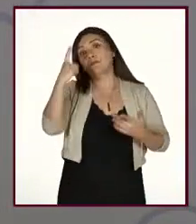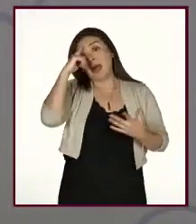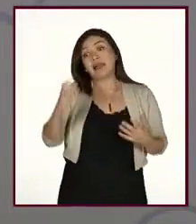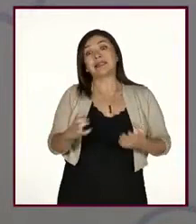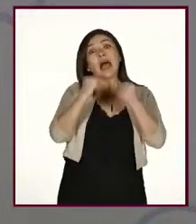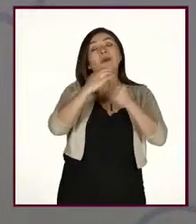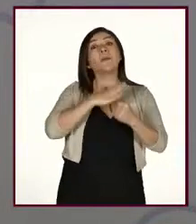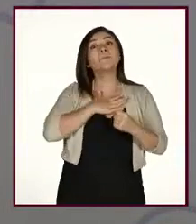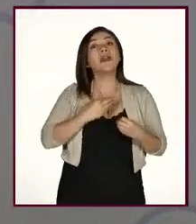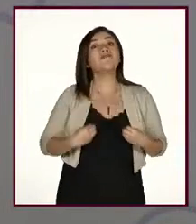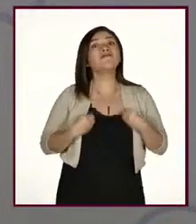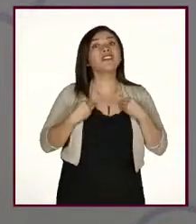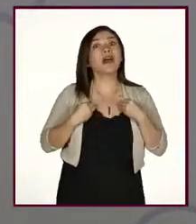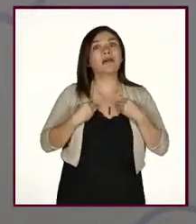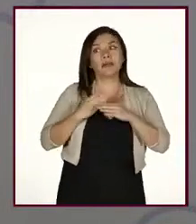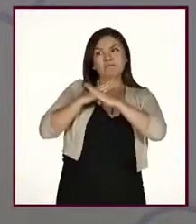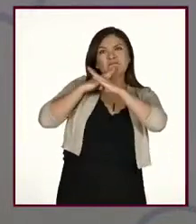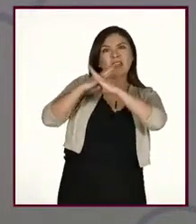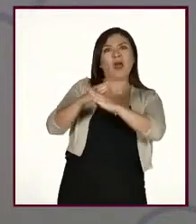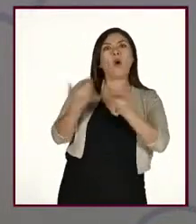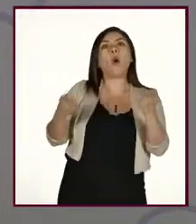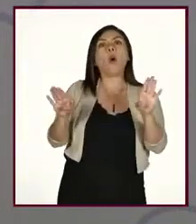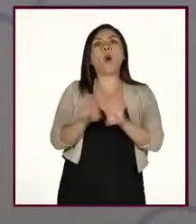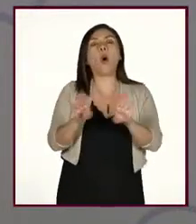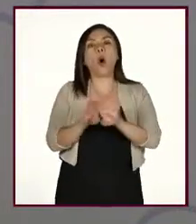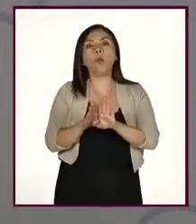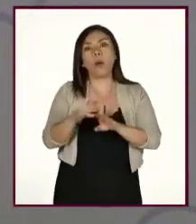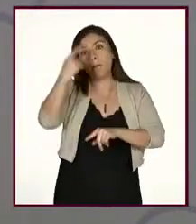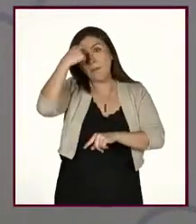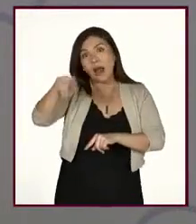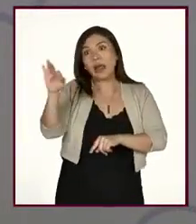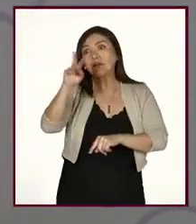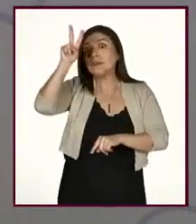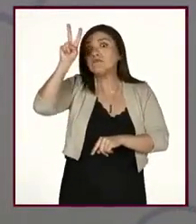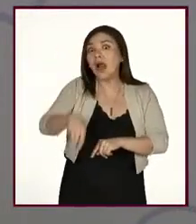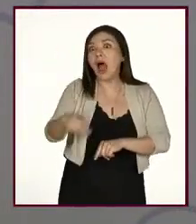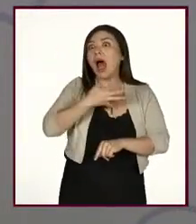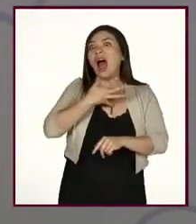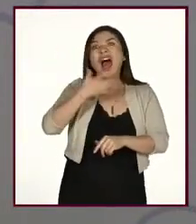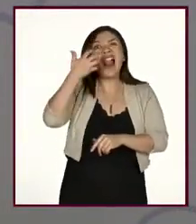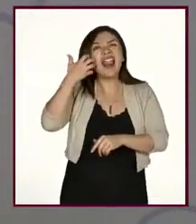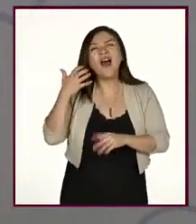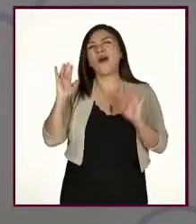para luchar ante esa situación pues real en caso de que sí sea